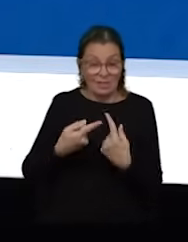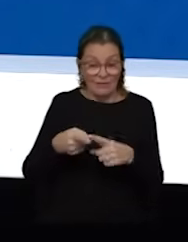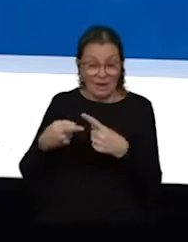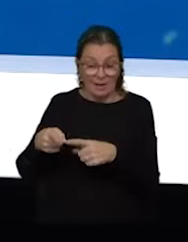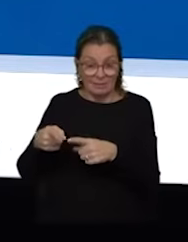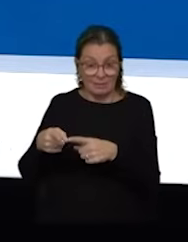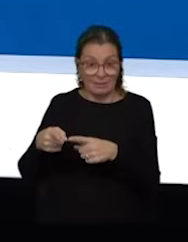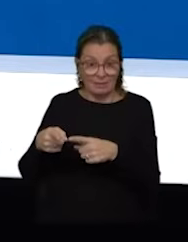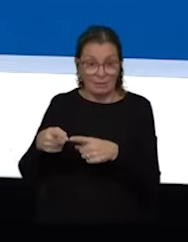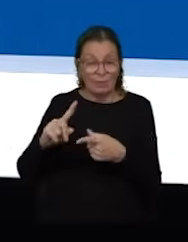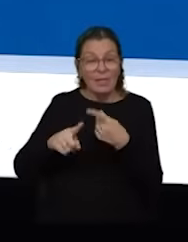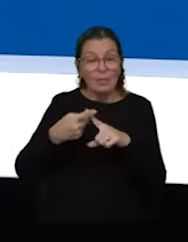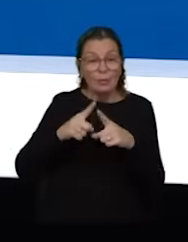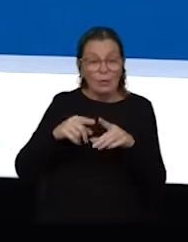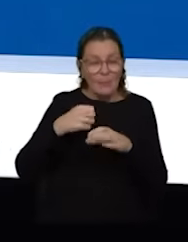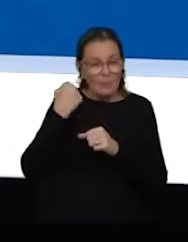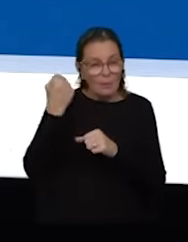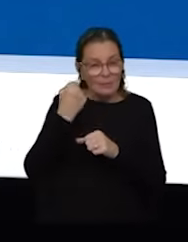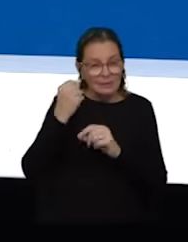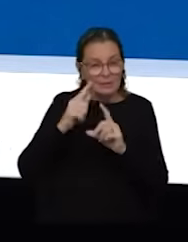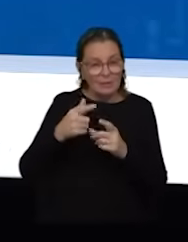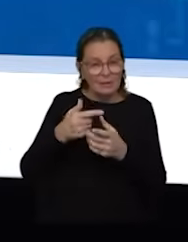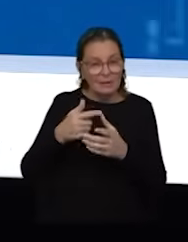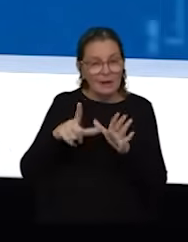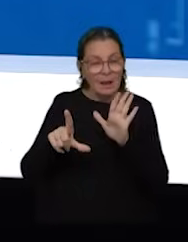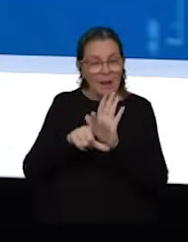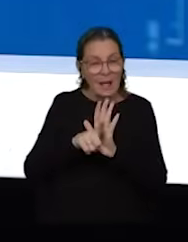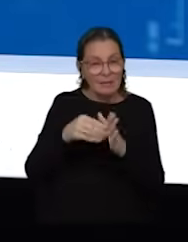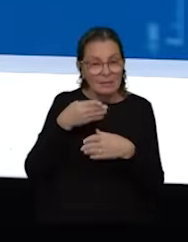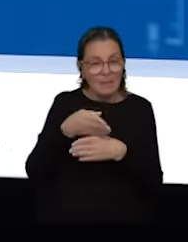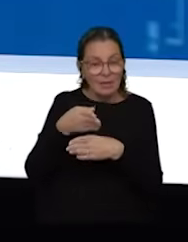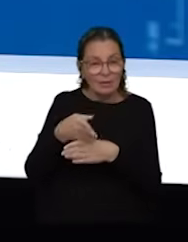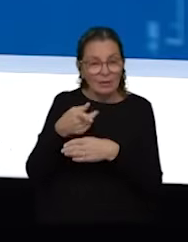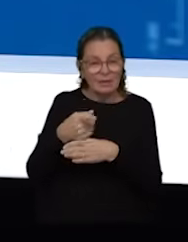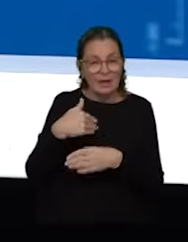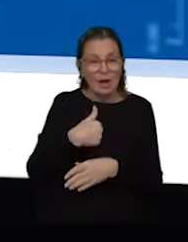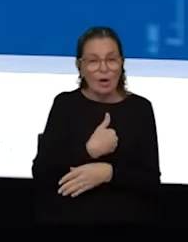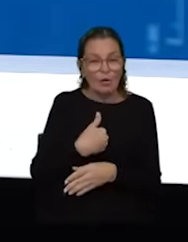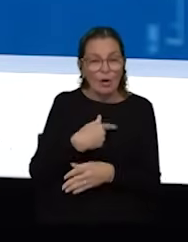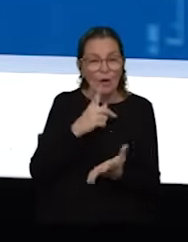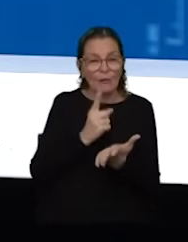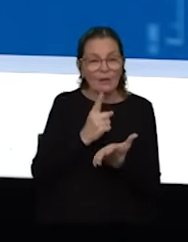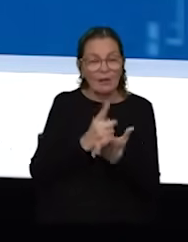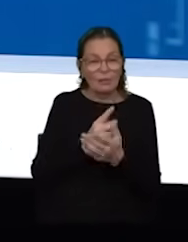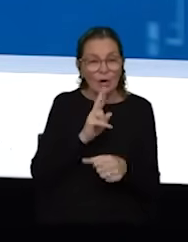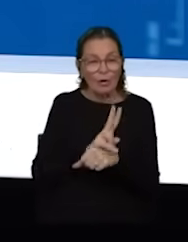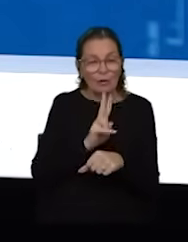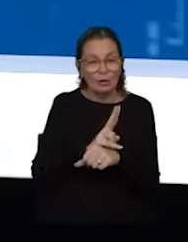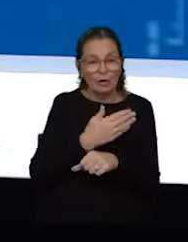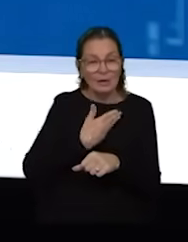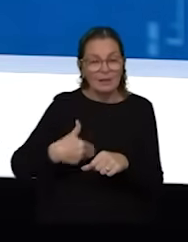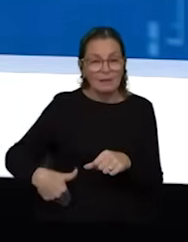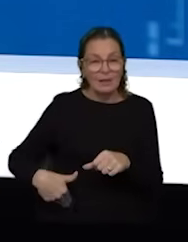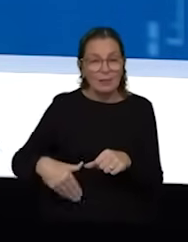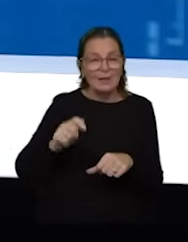Voces y una discusión muy grande que también sea en el marco de la ley de medios que es el rol de obligación y control que tiene el Estado